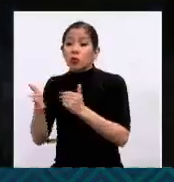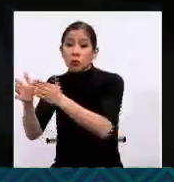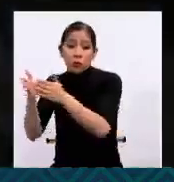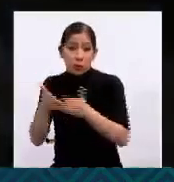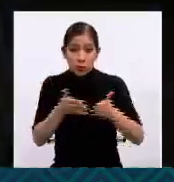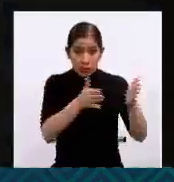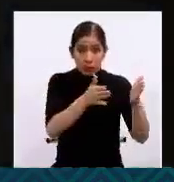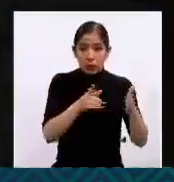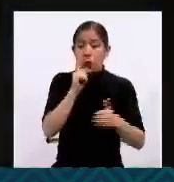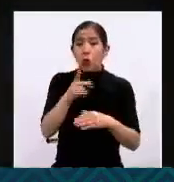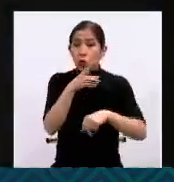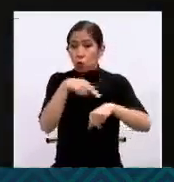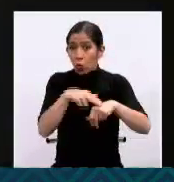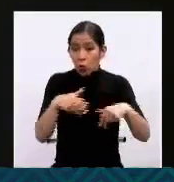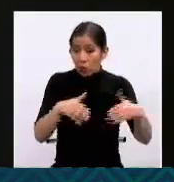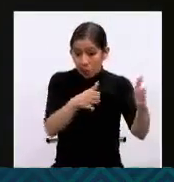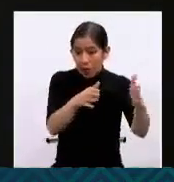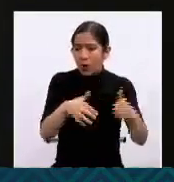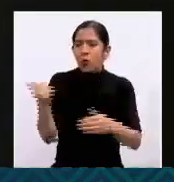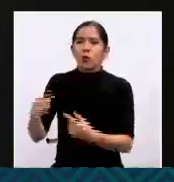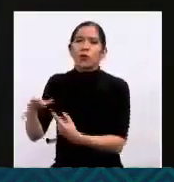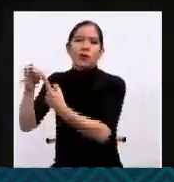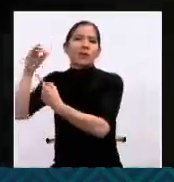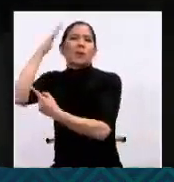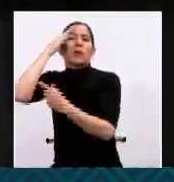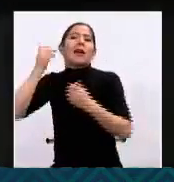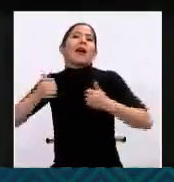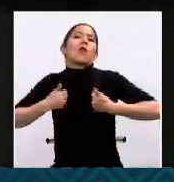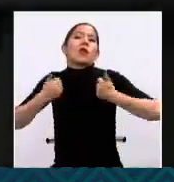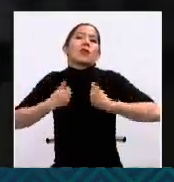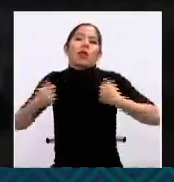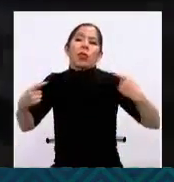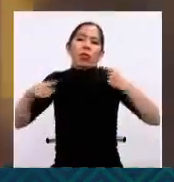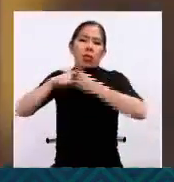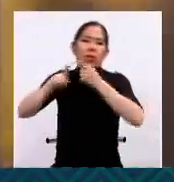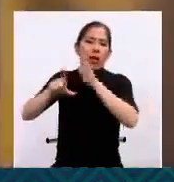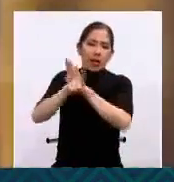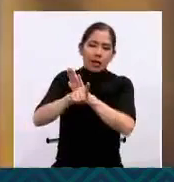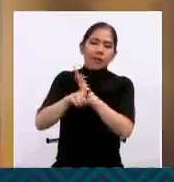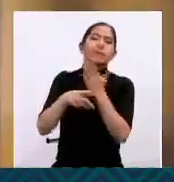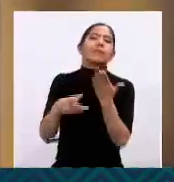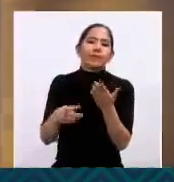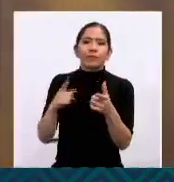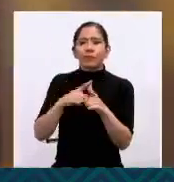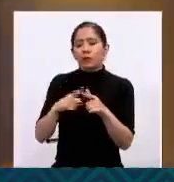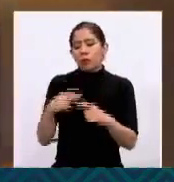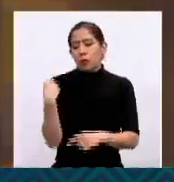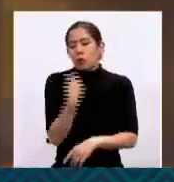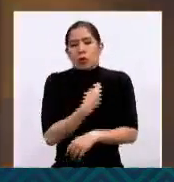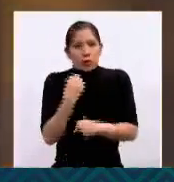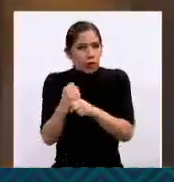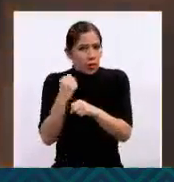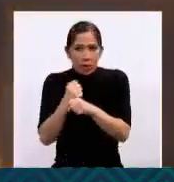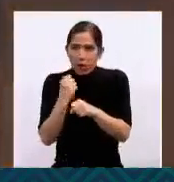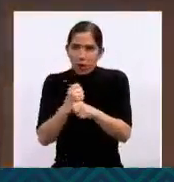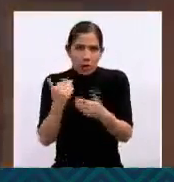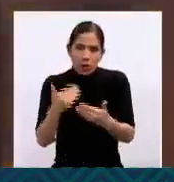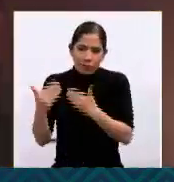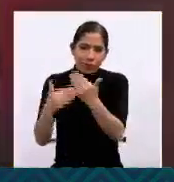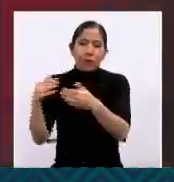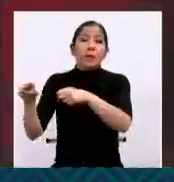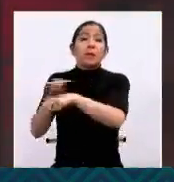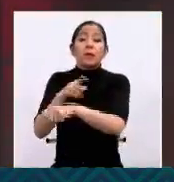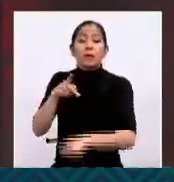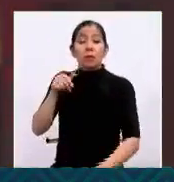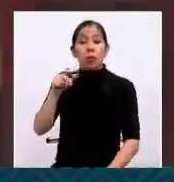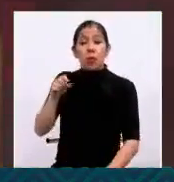procedimiento ordinario como el procedimiento especial para adolescentes en conflicto con la ley. En ese sentido, se está trabajando, el Ministerio Público está activando todos los mecanismos legales